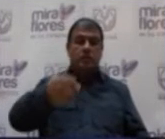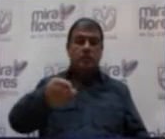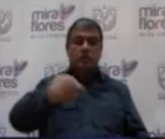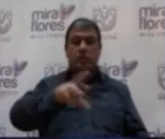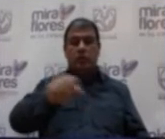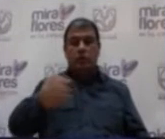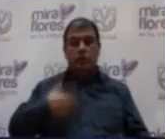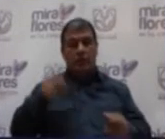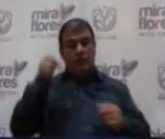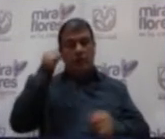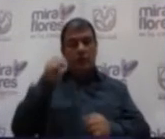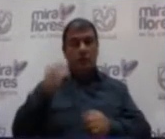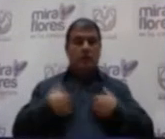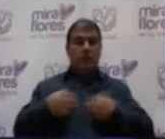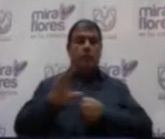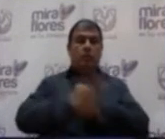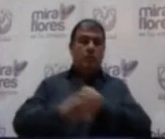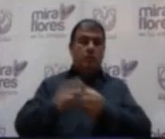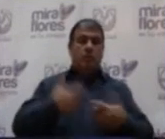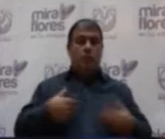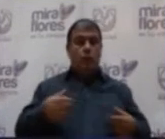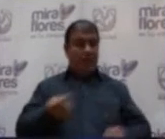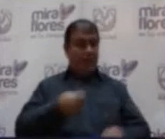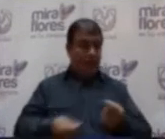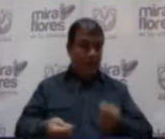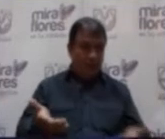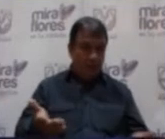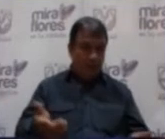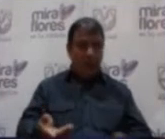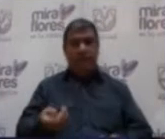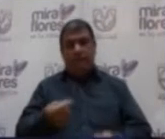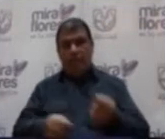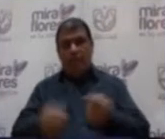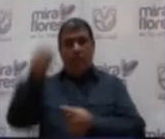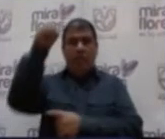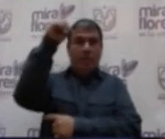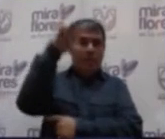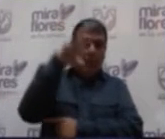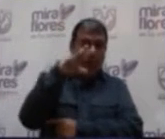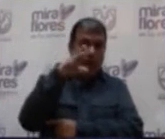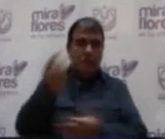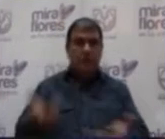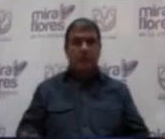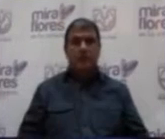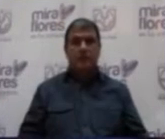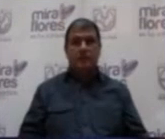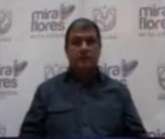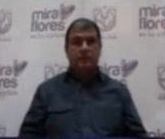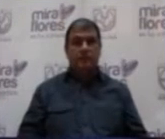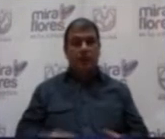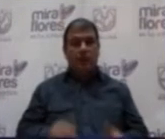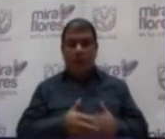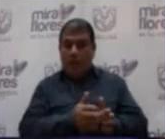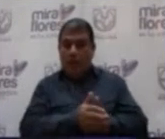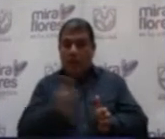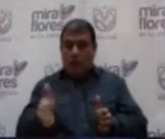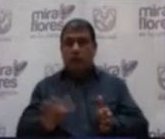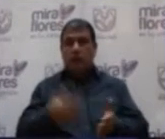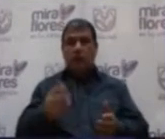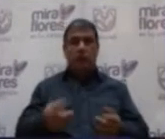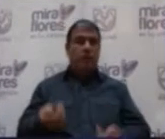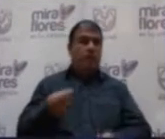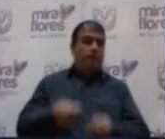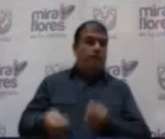de seguridad, pero una tienda que vende lámparas y al costado existe una